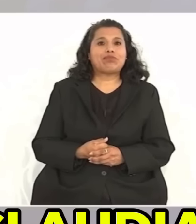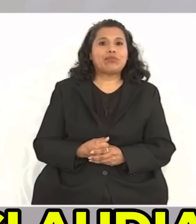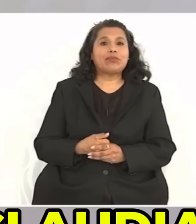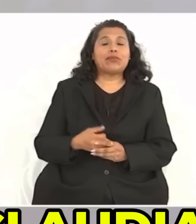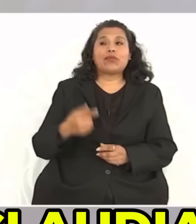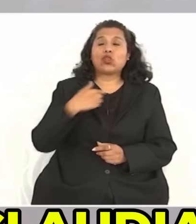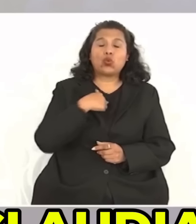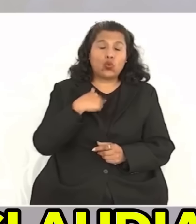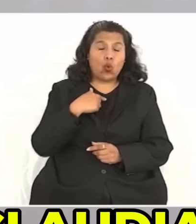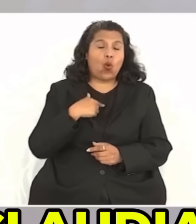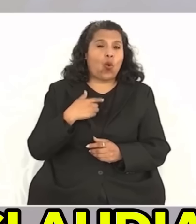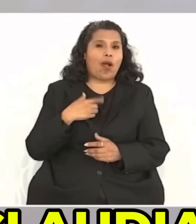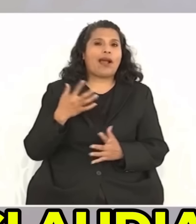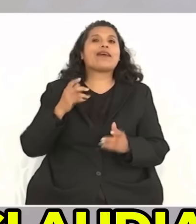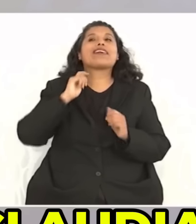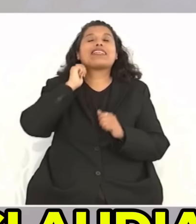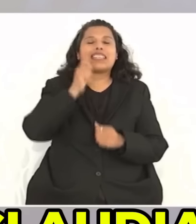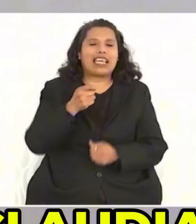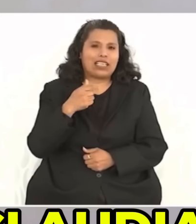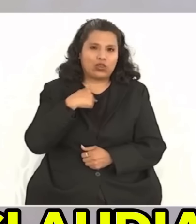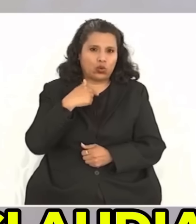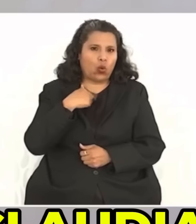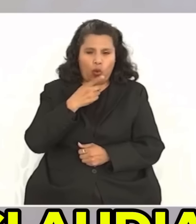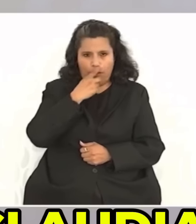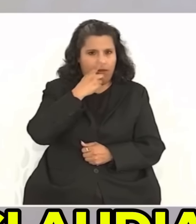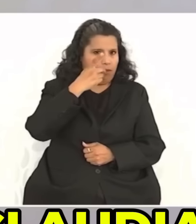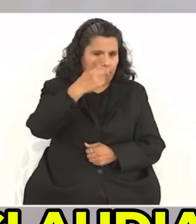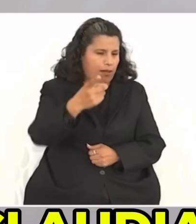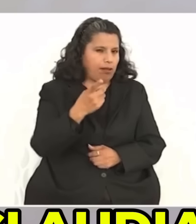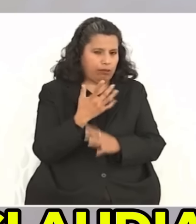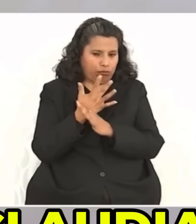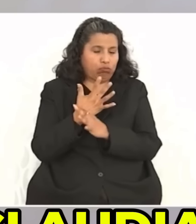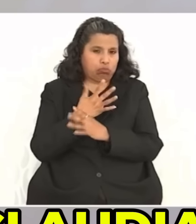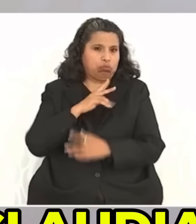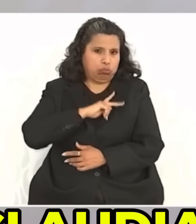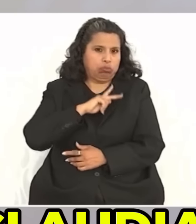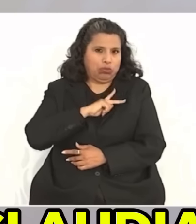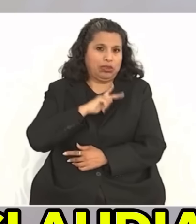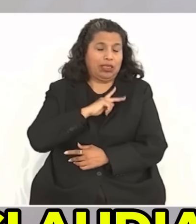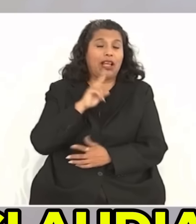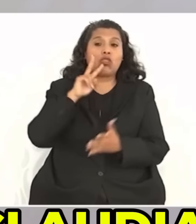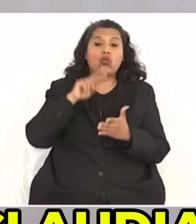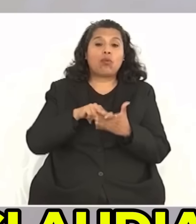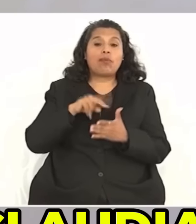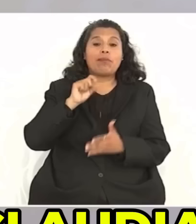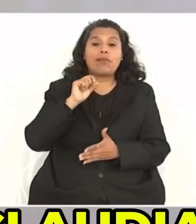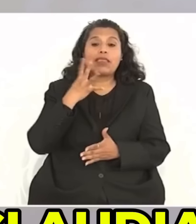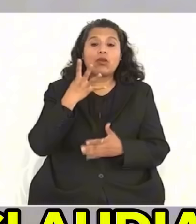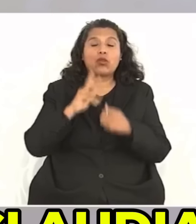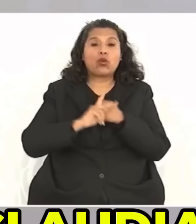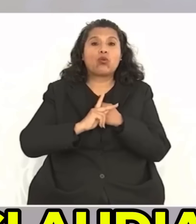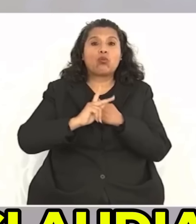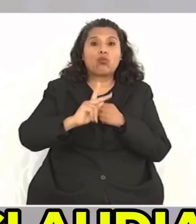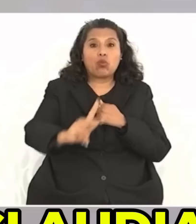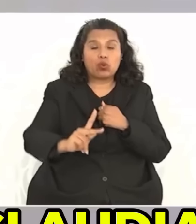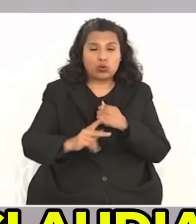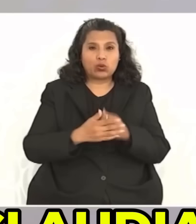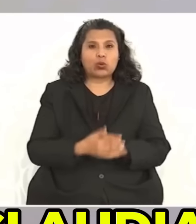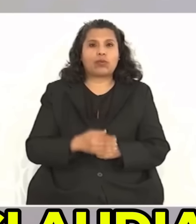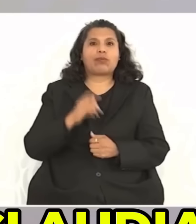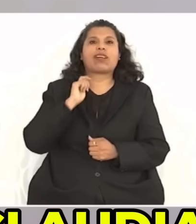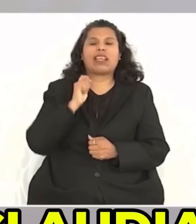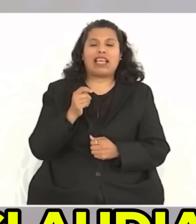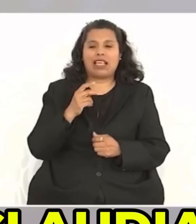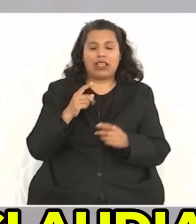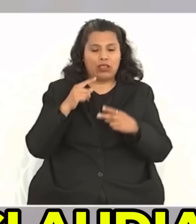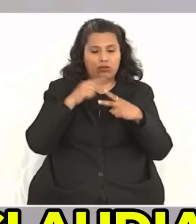que se trataba el 2024 de dos ejes